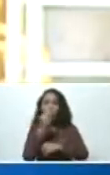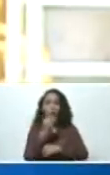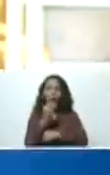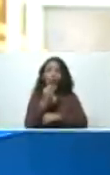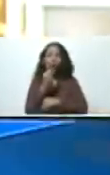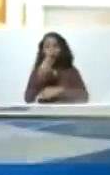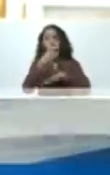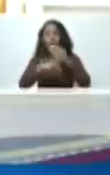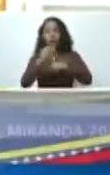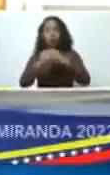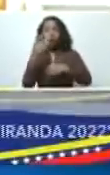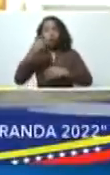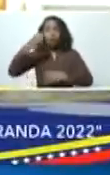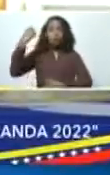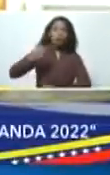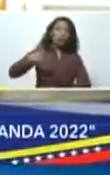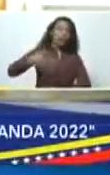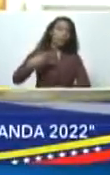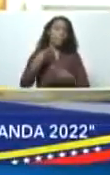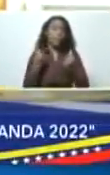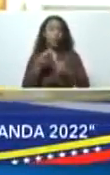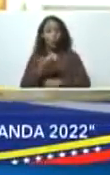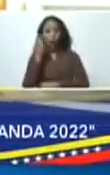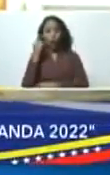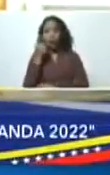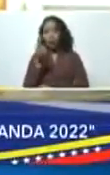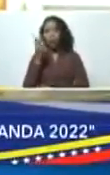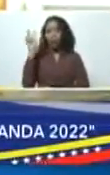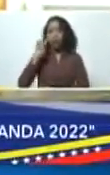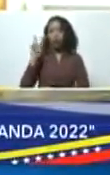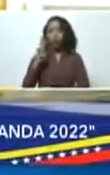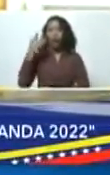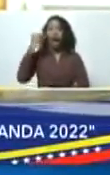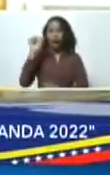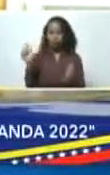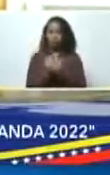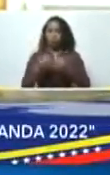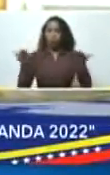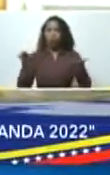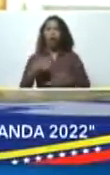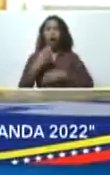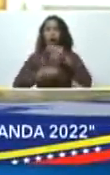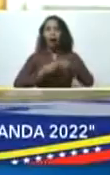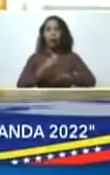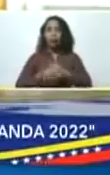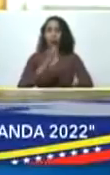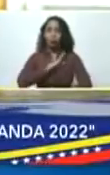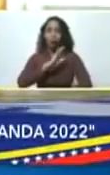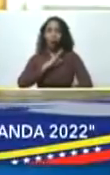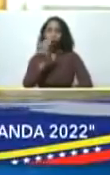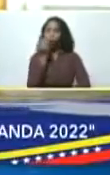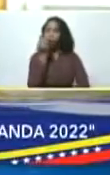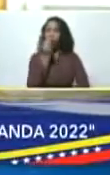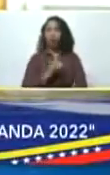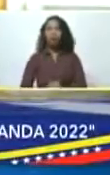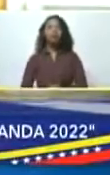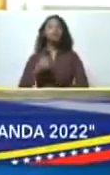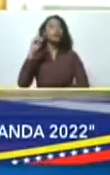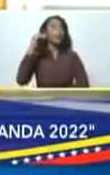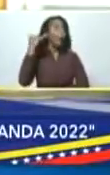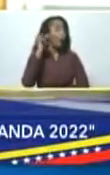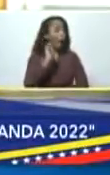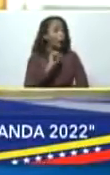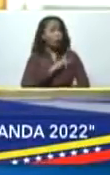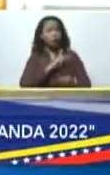de los altos precios, bueno, ayer decíamos que Venezuela tiene con qué garantizar sus alimentos. Y tiene también una